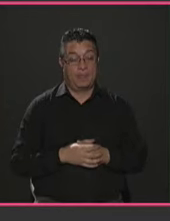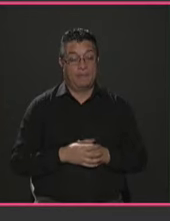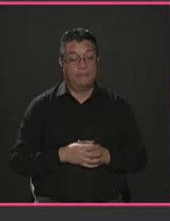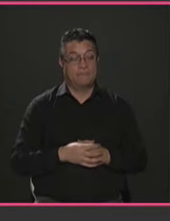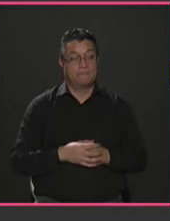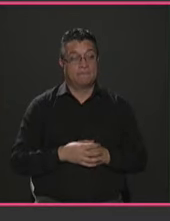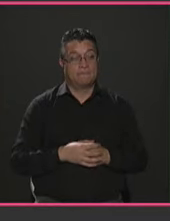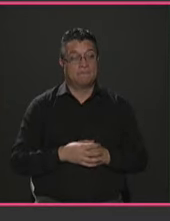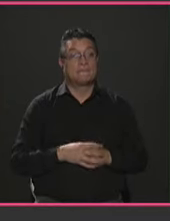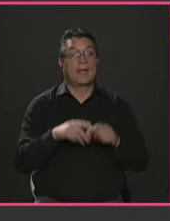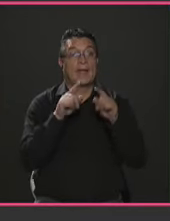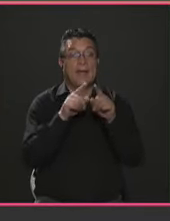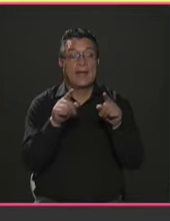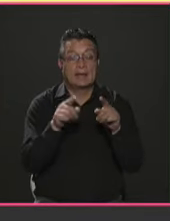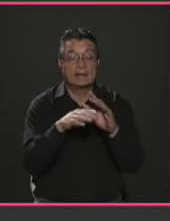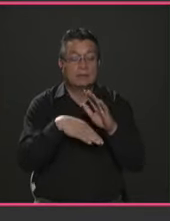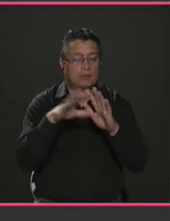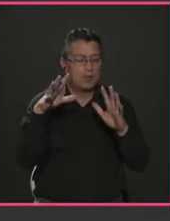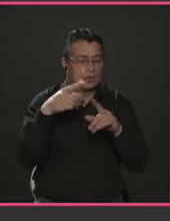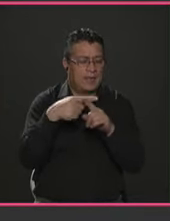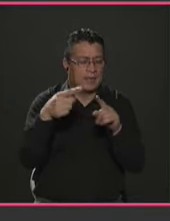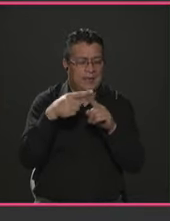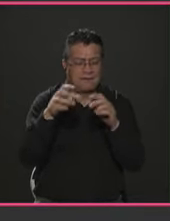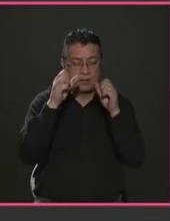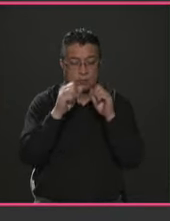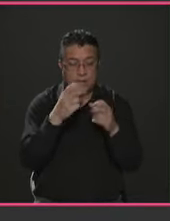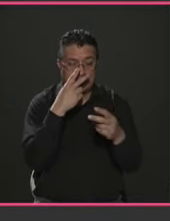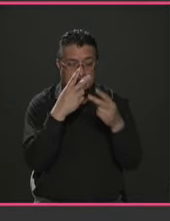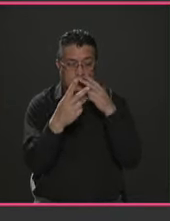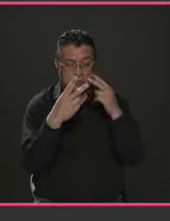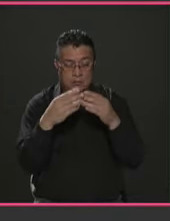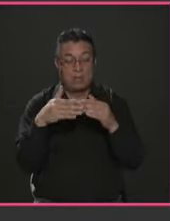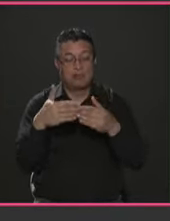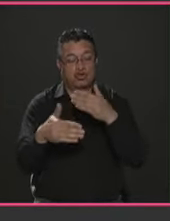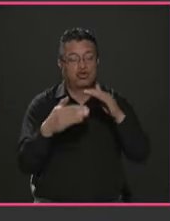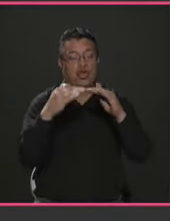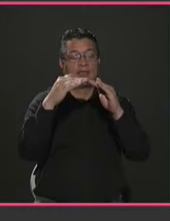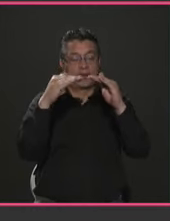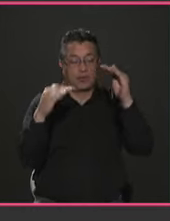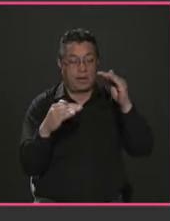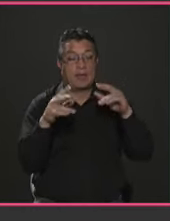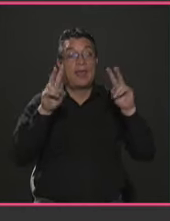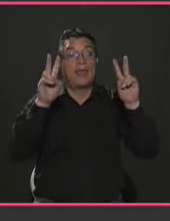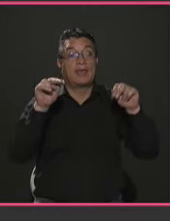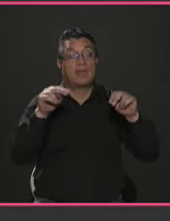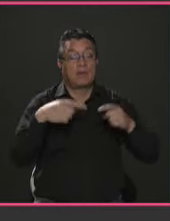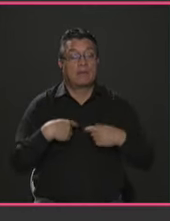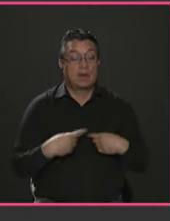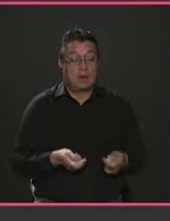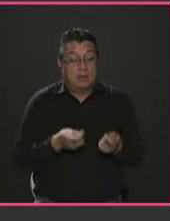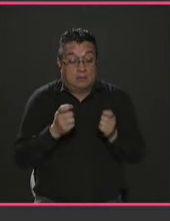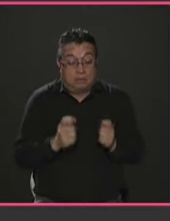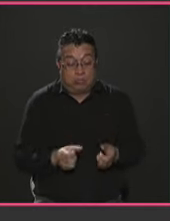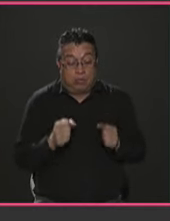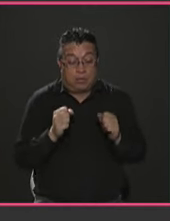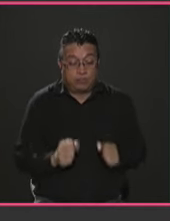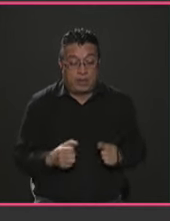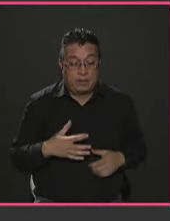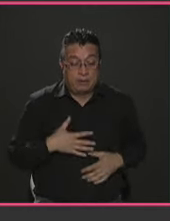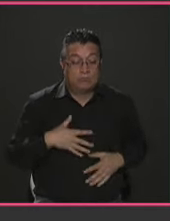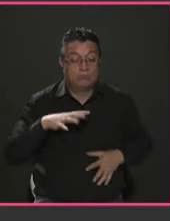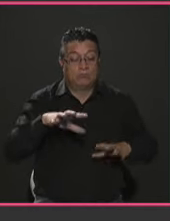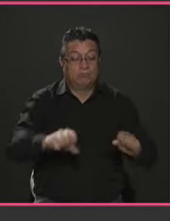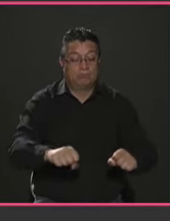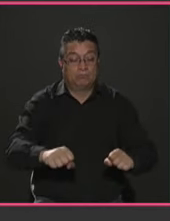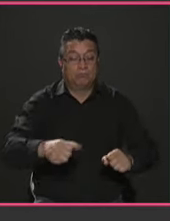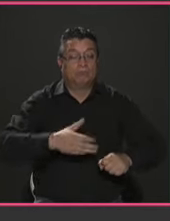formal esta alta heterogeneidad podemos verla como un proceso de desigualdad en términos de la capacidad de apropiarse